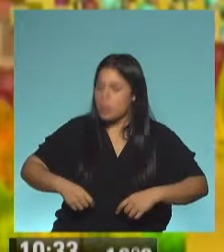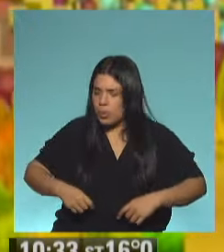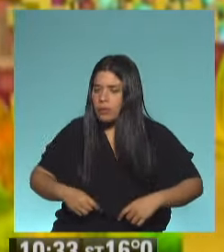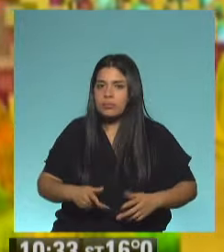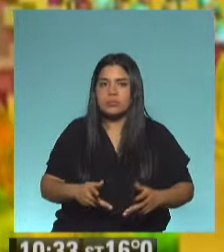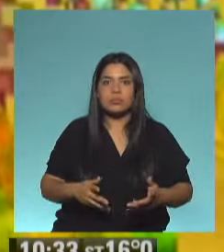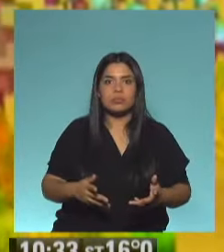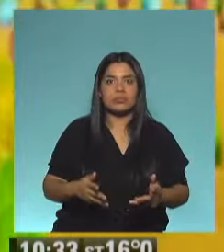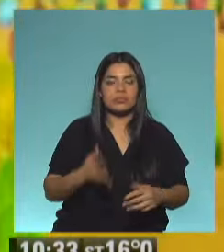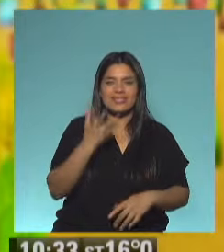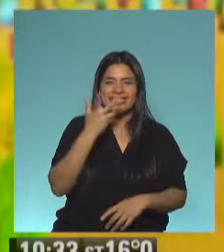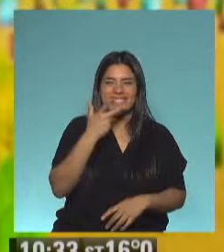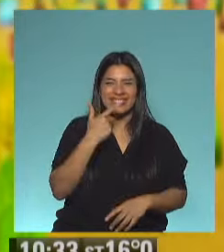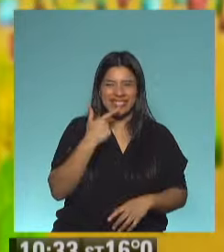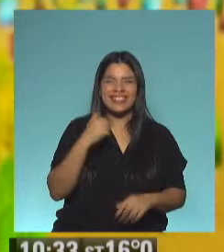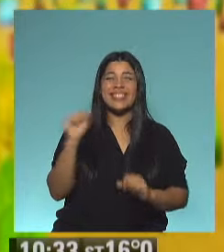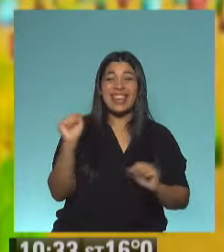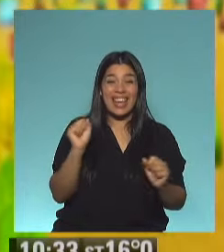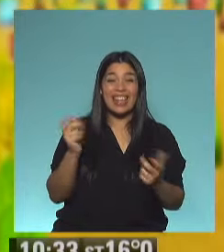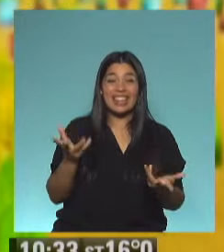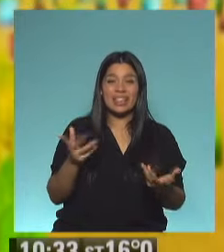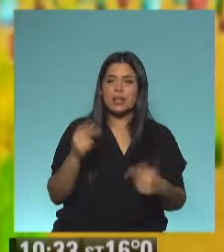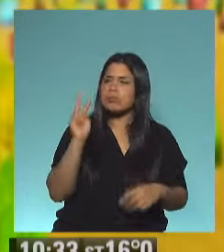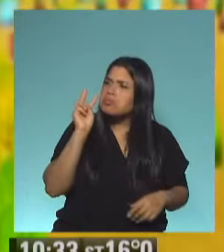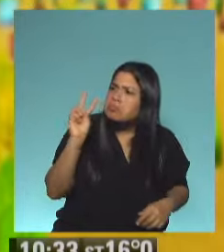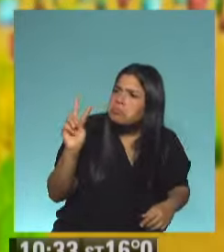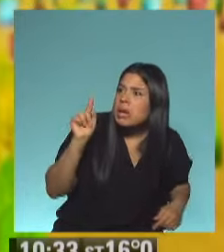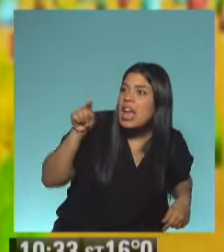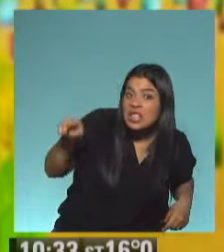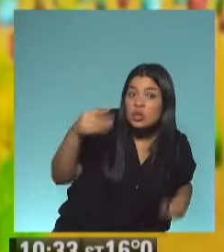Sí, me encanta. ¿Qué es eso de allá?